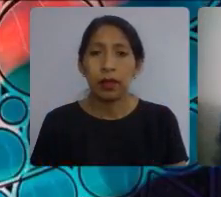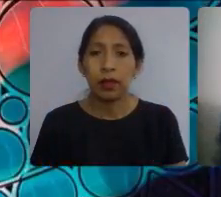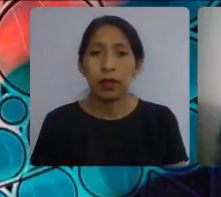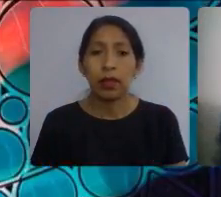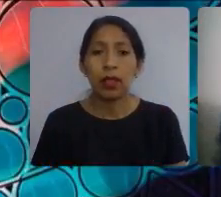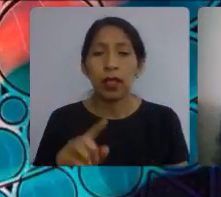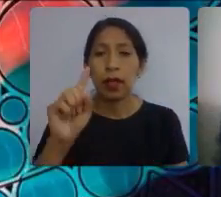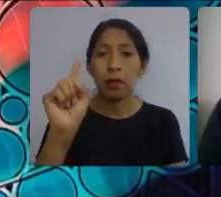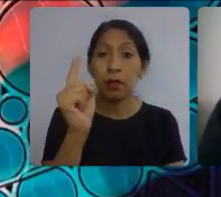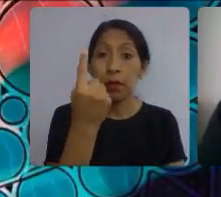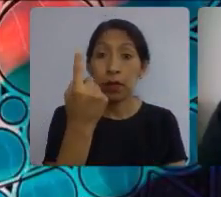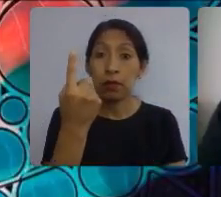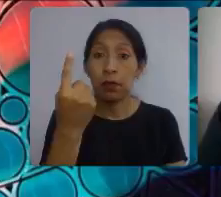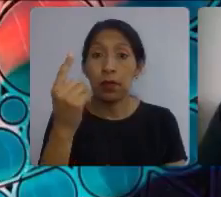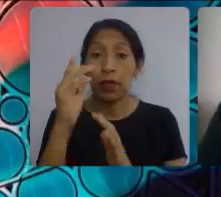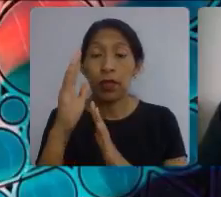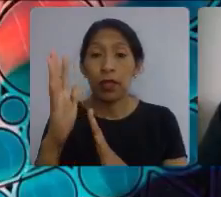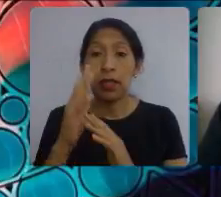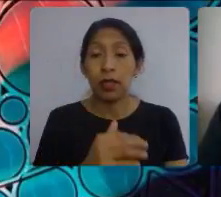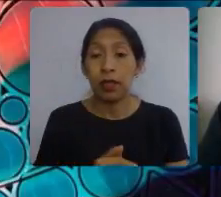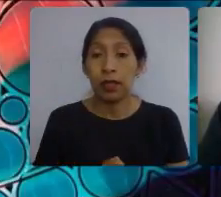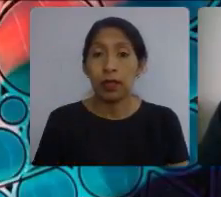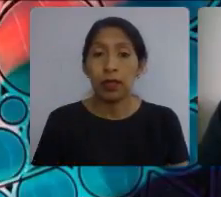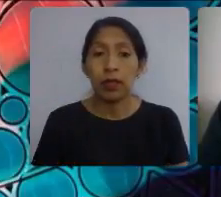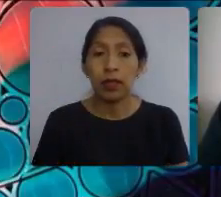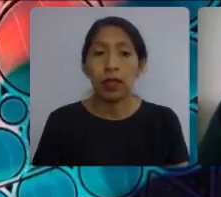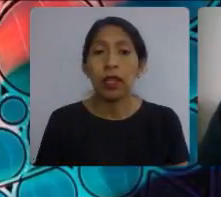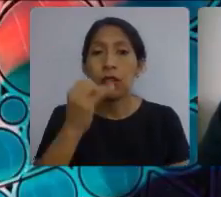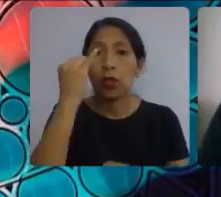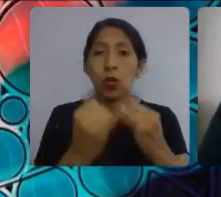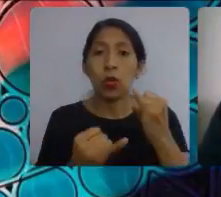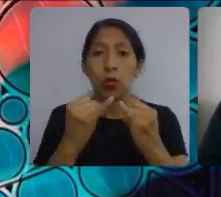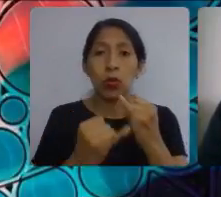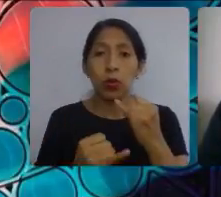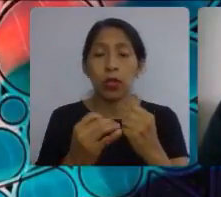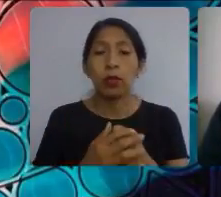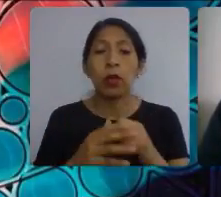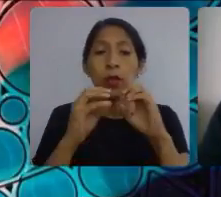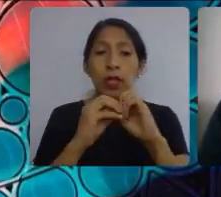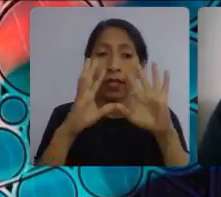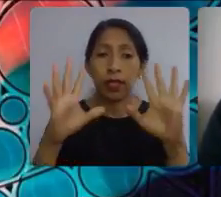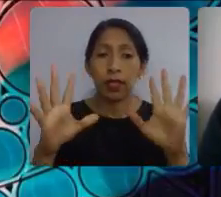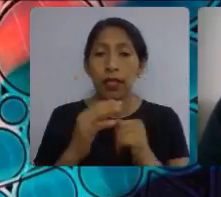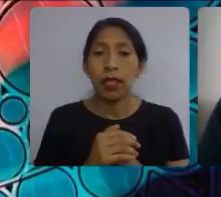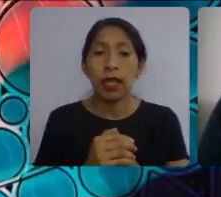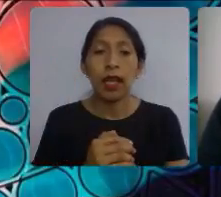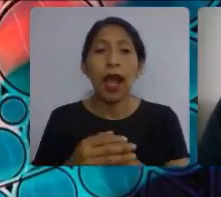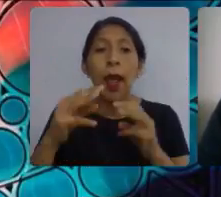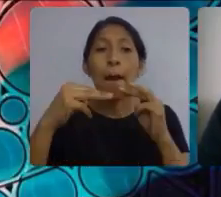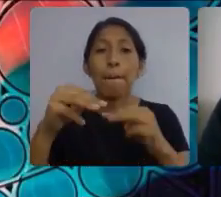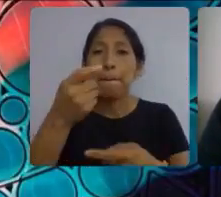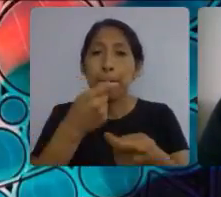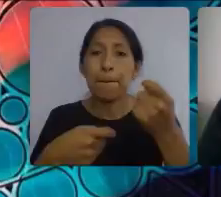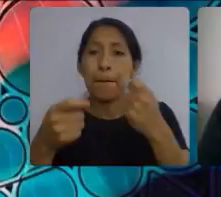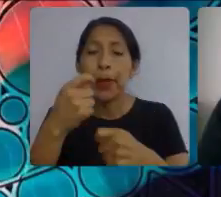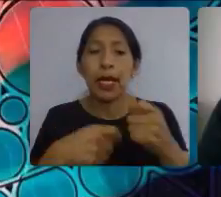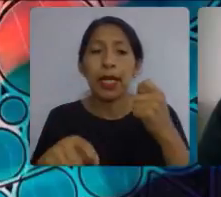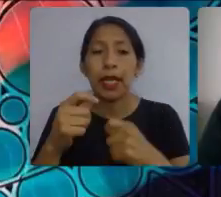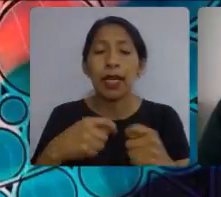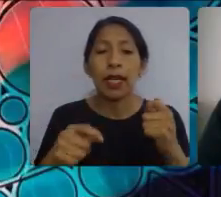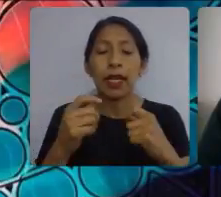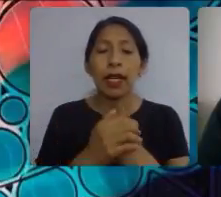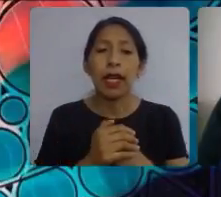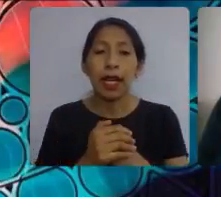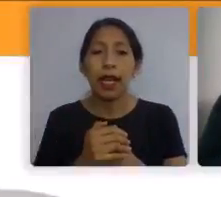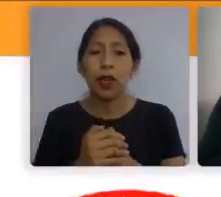esta primera sesión, vamos a dar inicio al tercer y último bloque del día, que es sobre el mercado alemán. Para